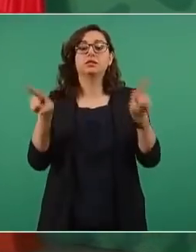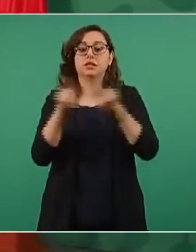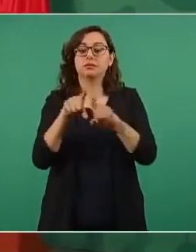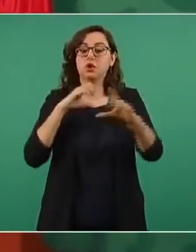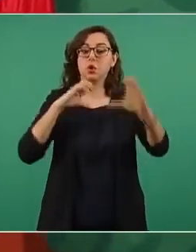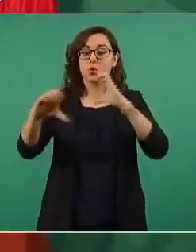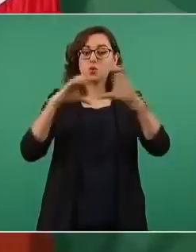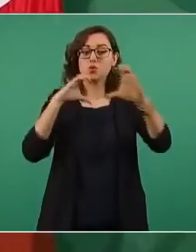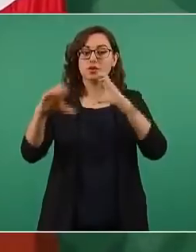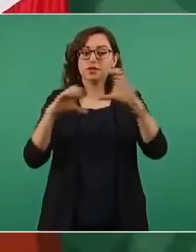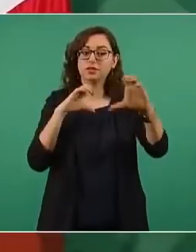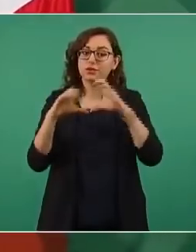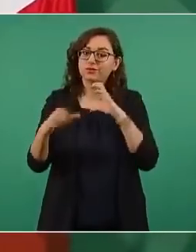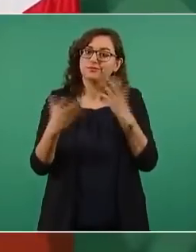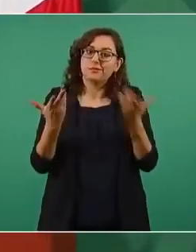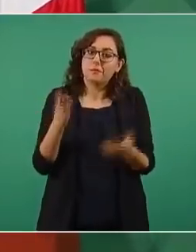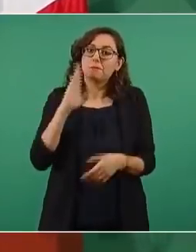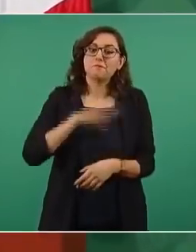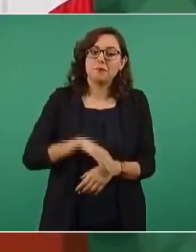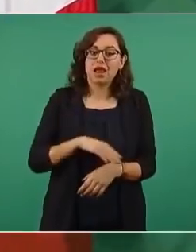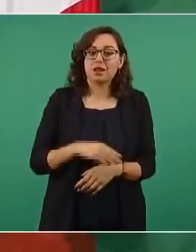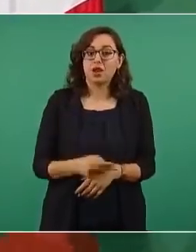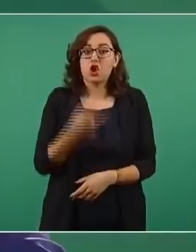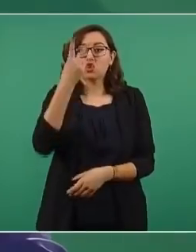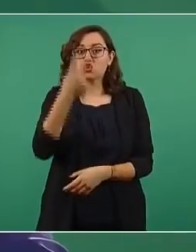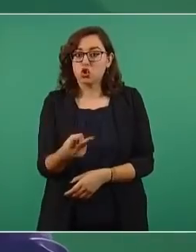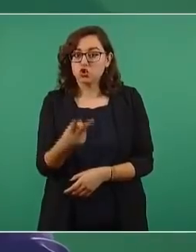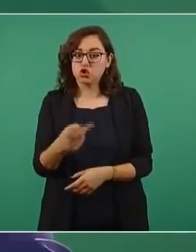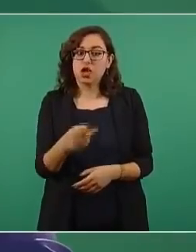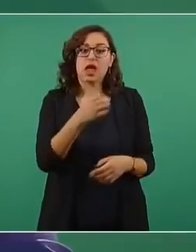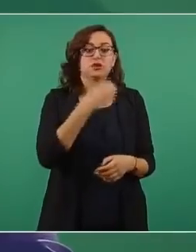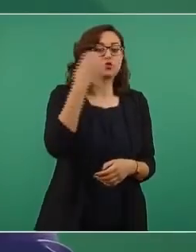llamado de atención fraterno a las dos partes.